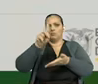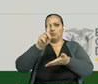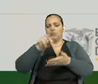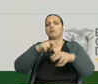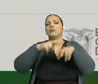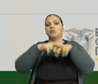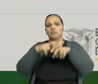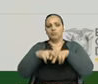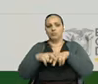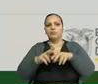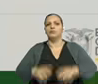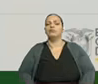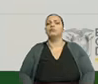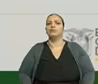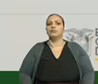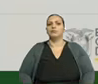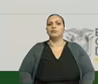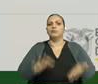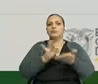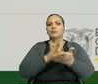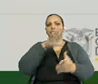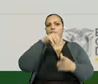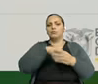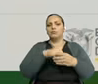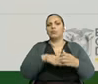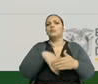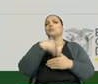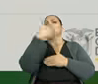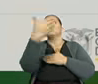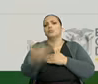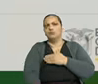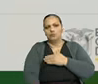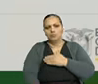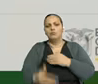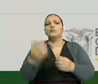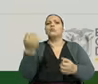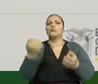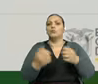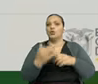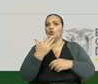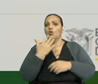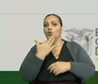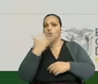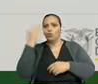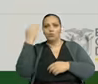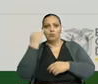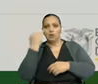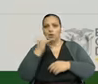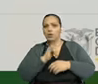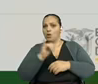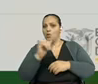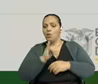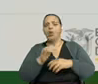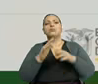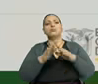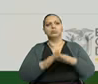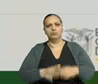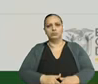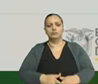cantones con el mismo color. Transporte interprovincial no puede circular a escala